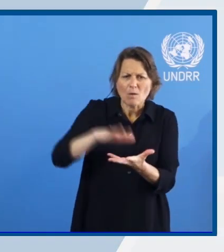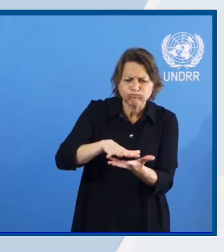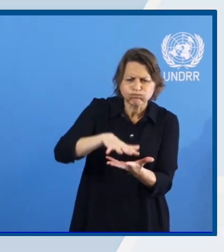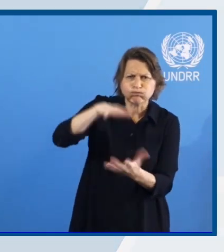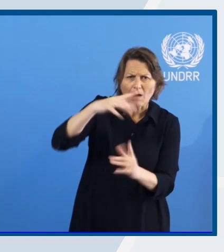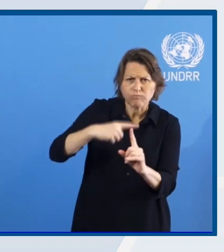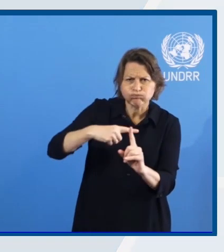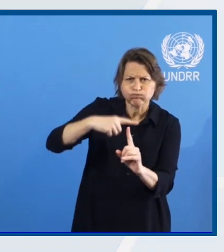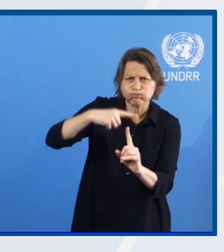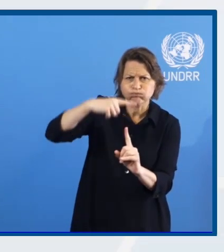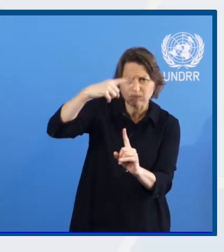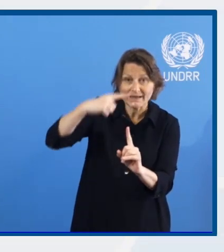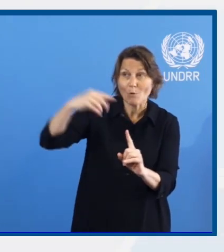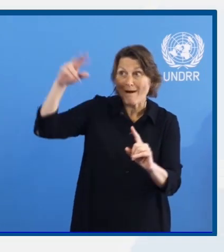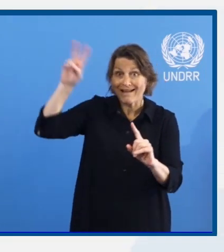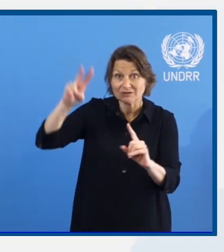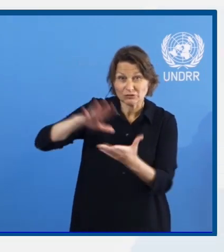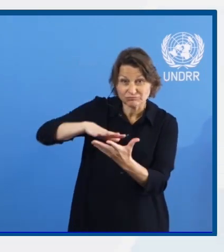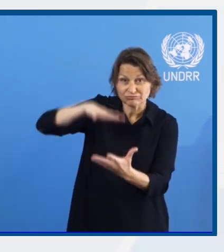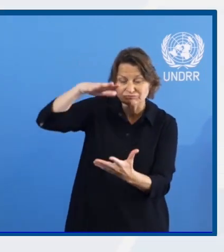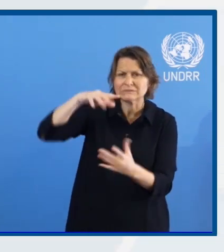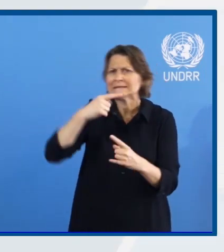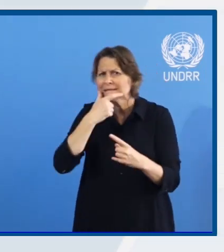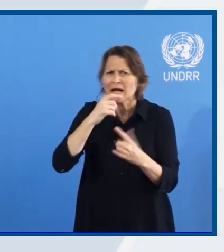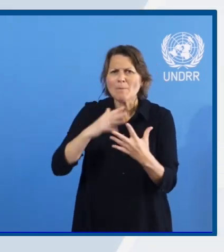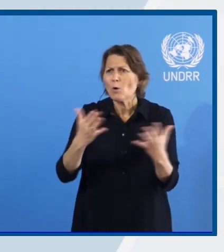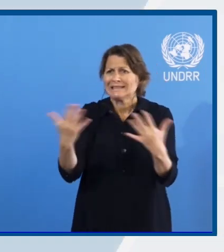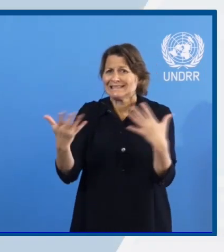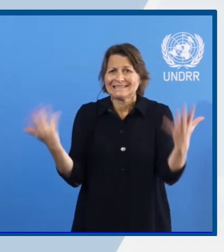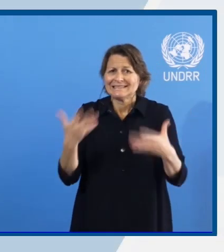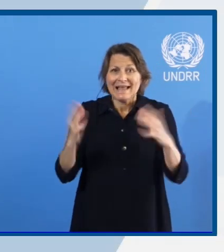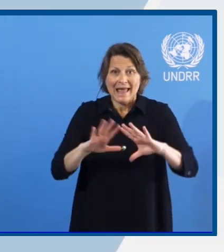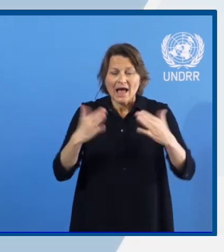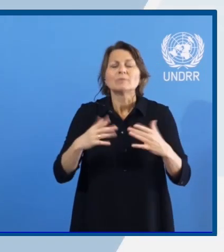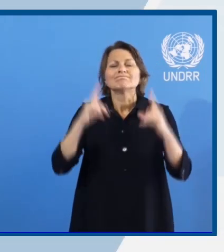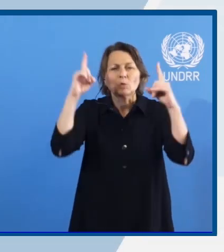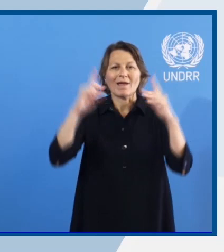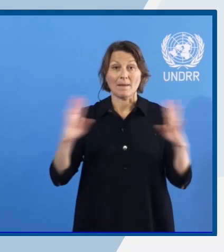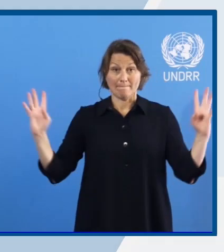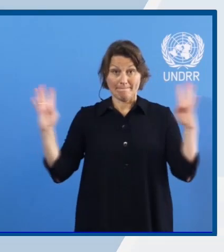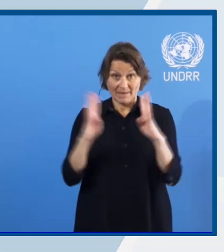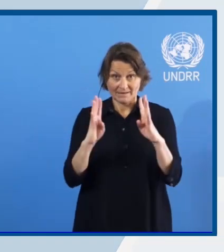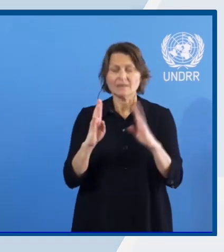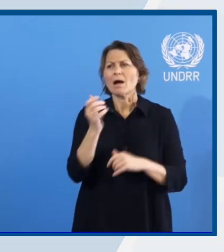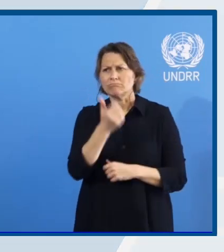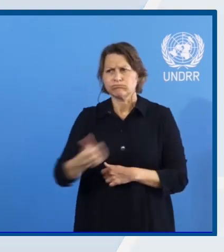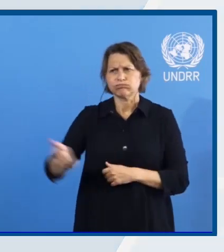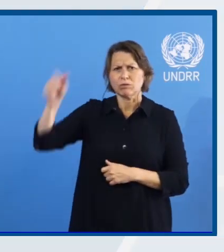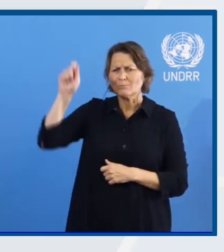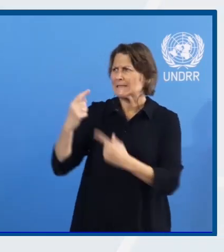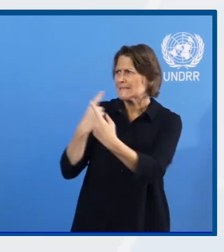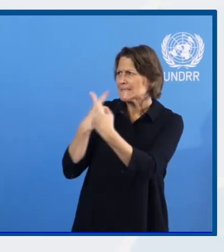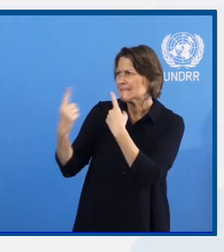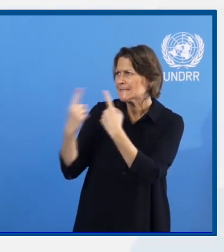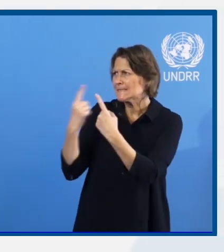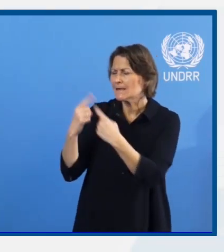una reunión con el presidente de la República para decirle de que había un pronóstico sísmico con cierta